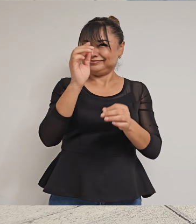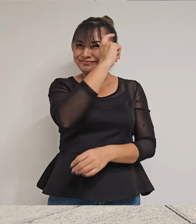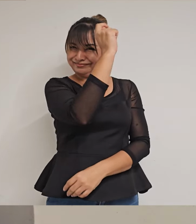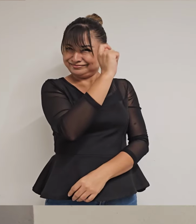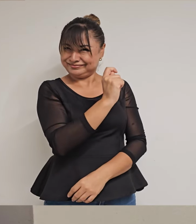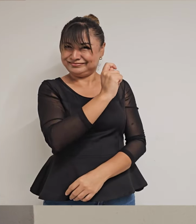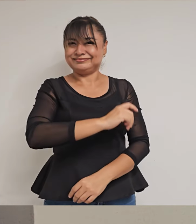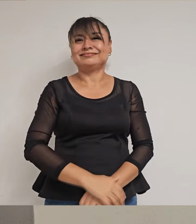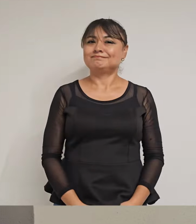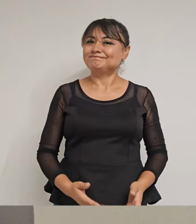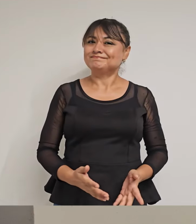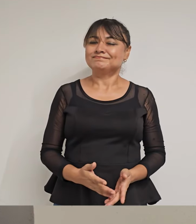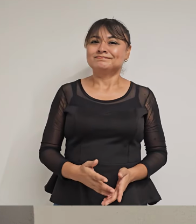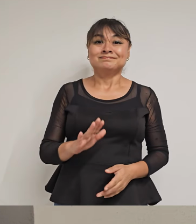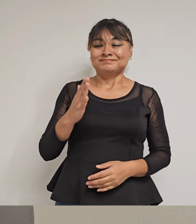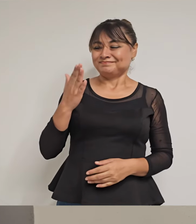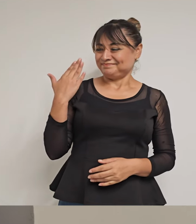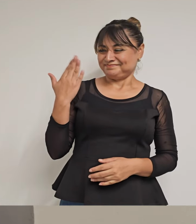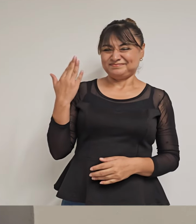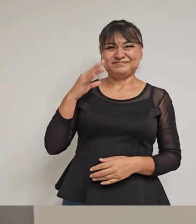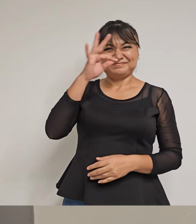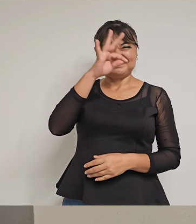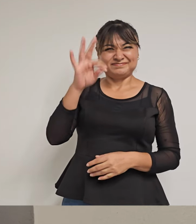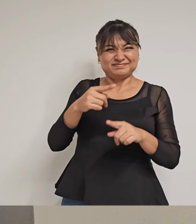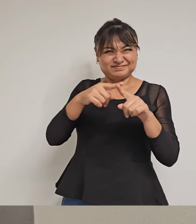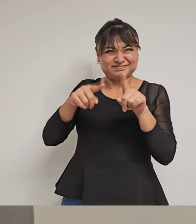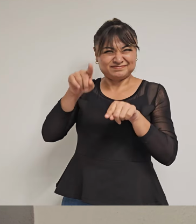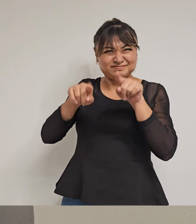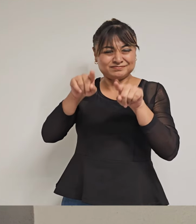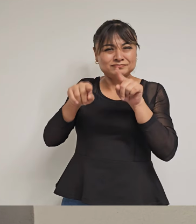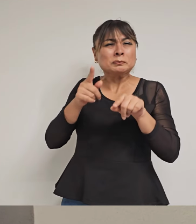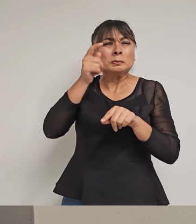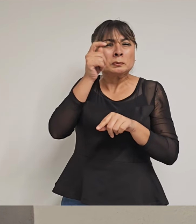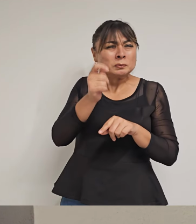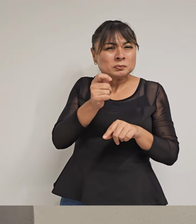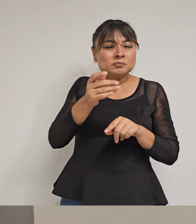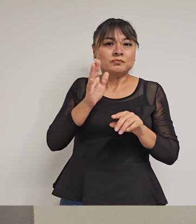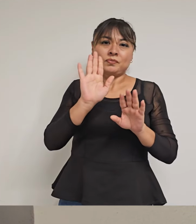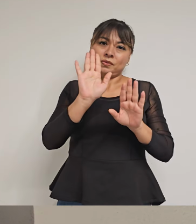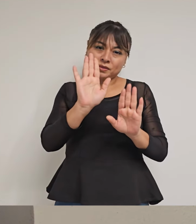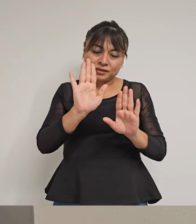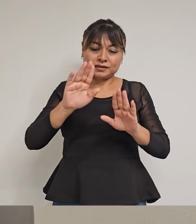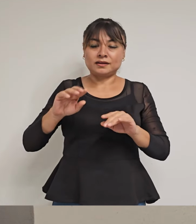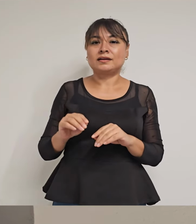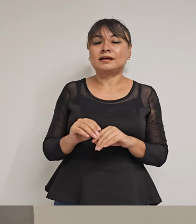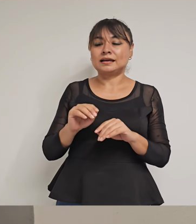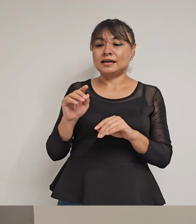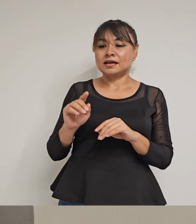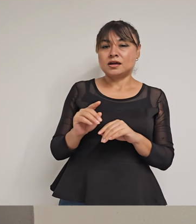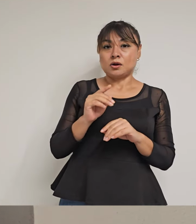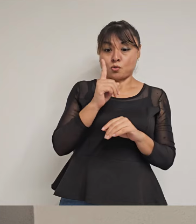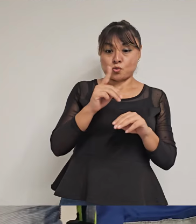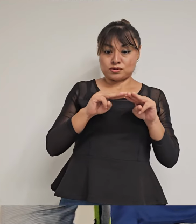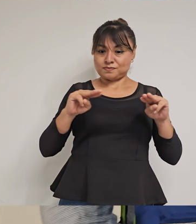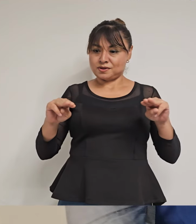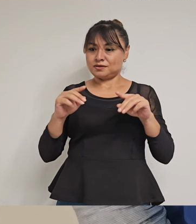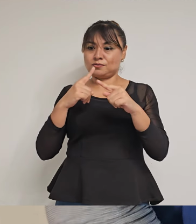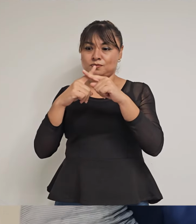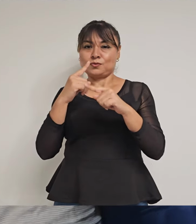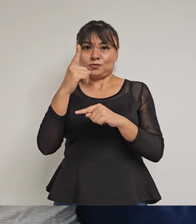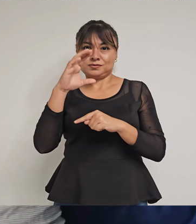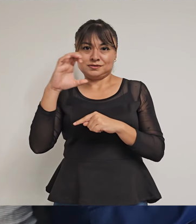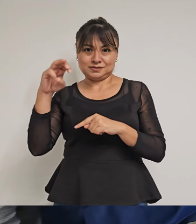videos. Ok, en los valores que anteriormente te mencionaba, cada punto porcentual representa 1 centímetro en sentido vertical en 1 metro longitudinal. Por ejemplo, tenemos aquí